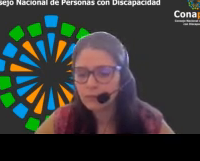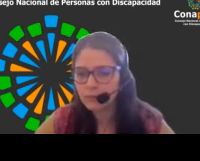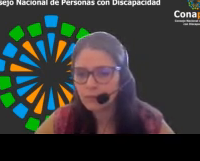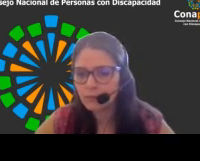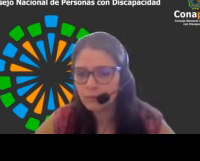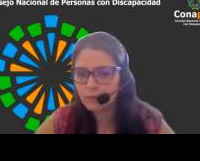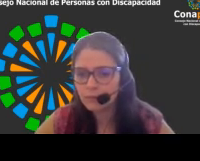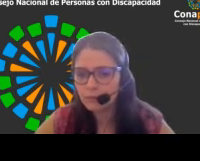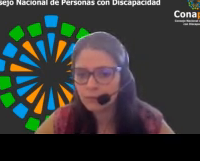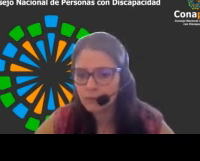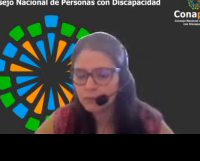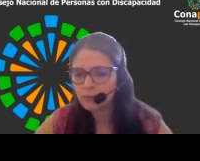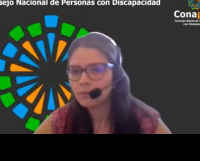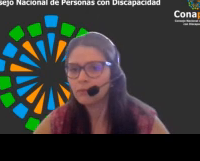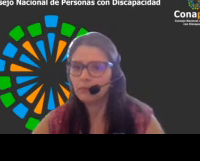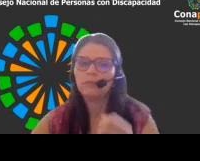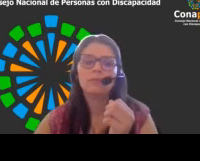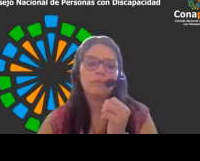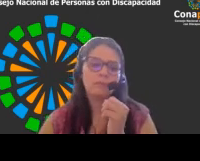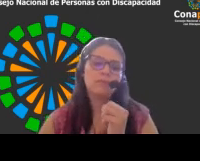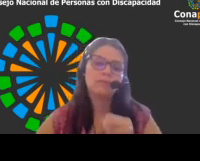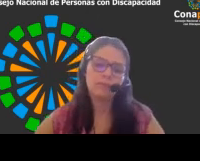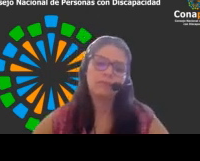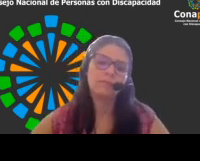ya en forma más específica